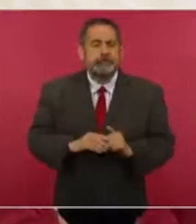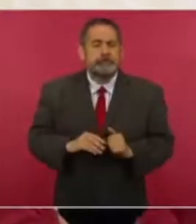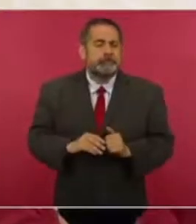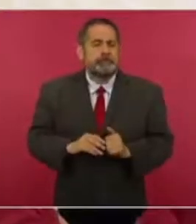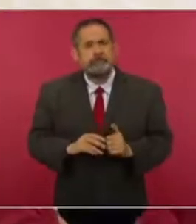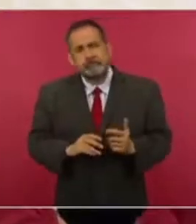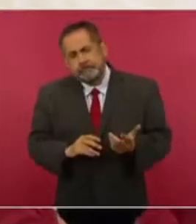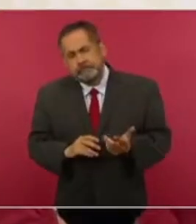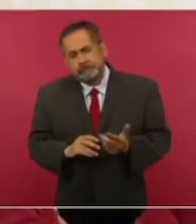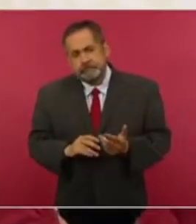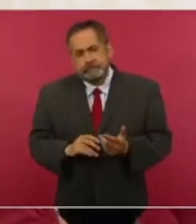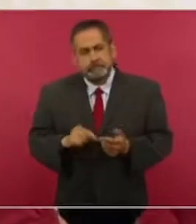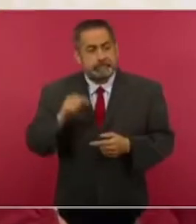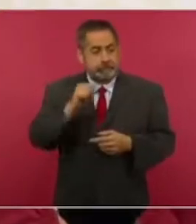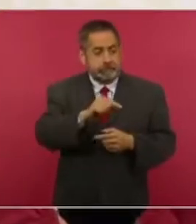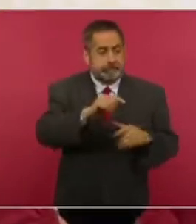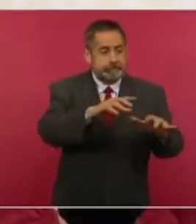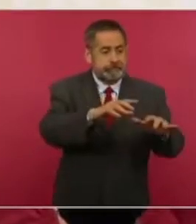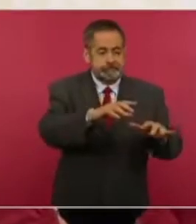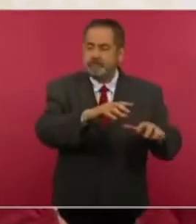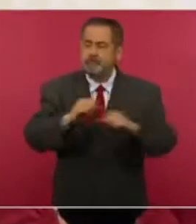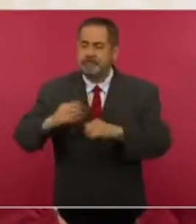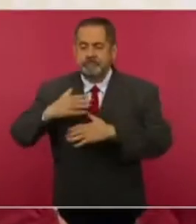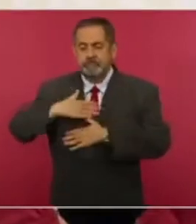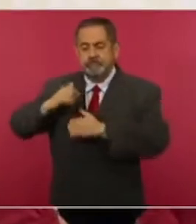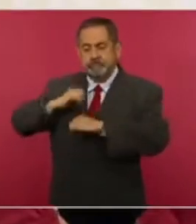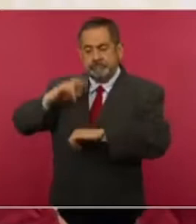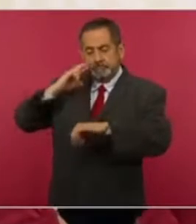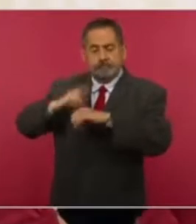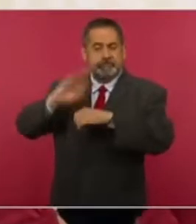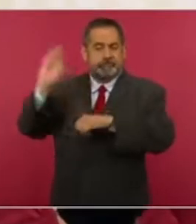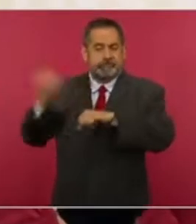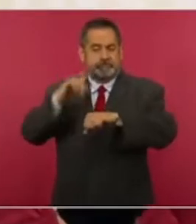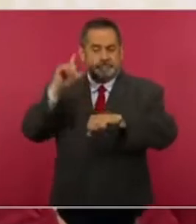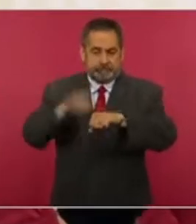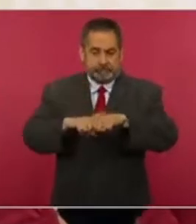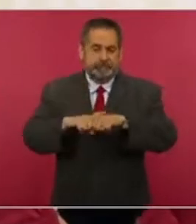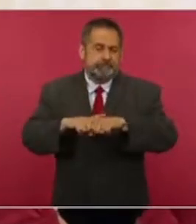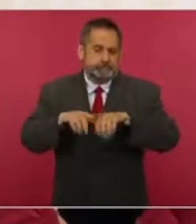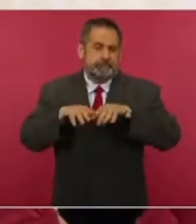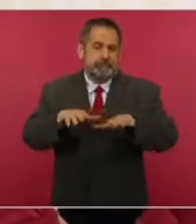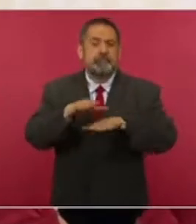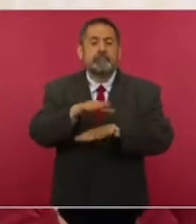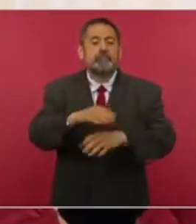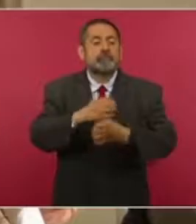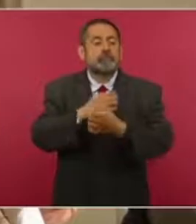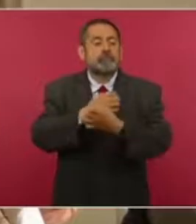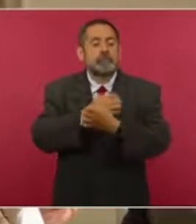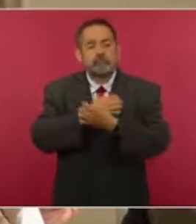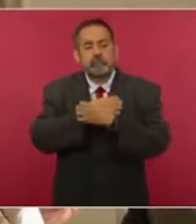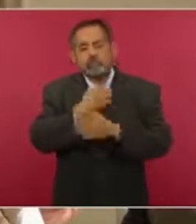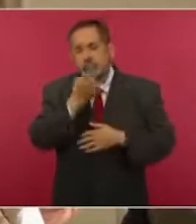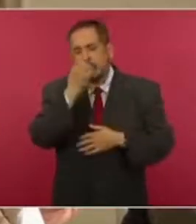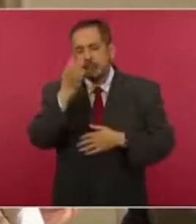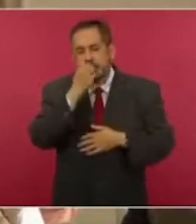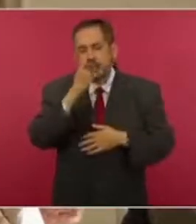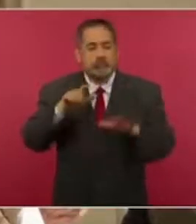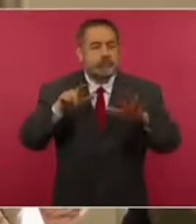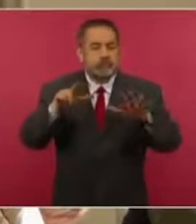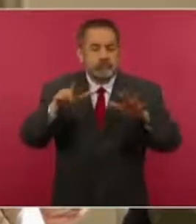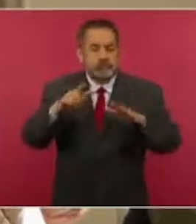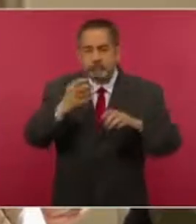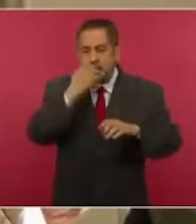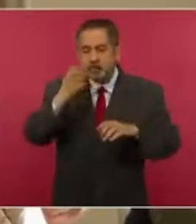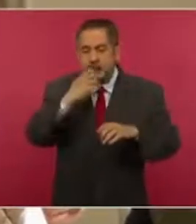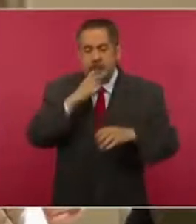que se federalice ya todo este sistema de educación de las escuelas normales rurales. Son 17